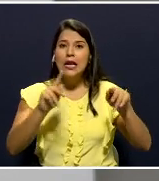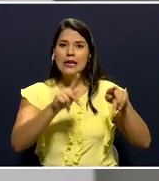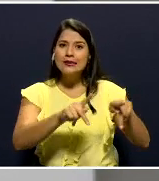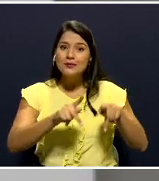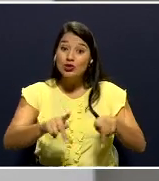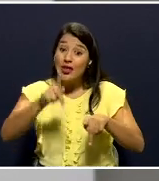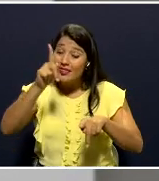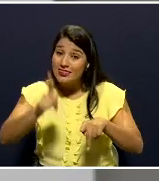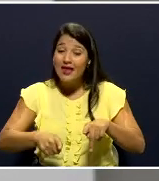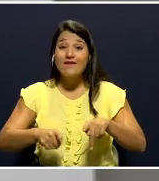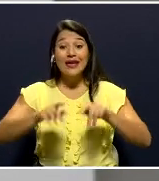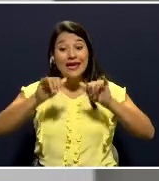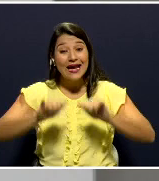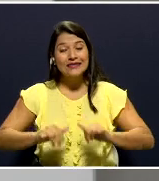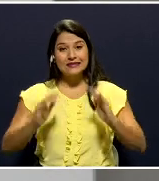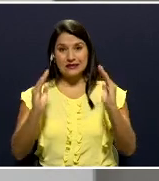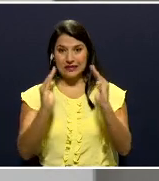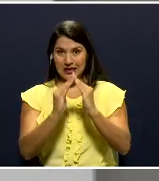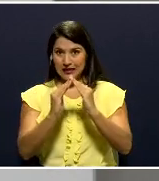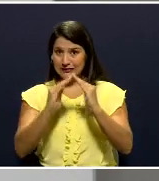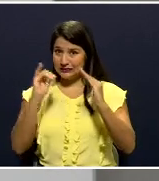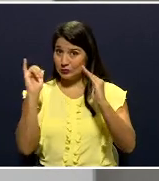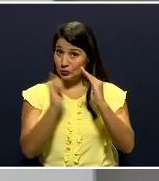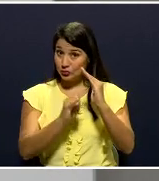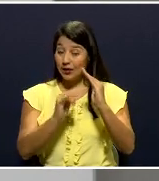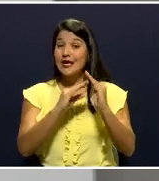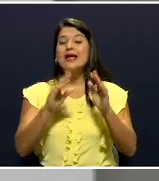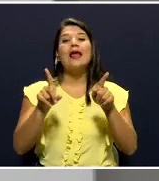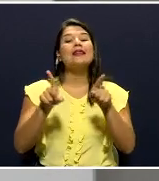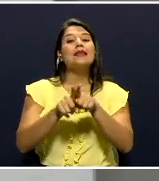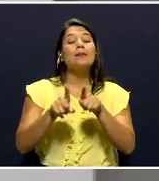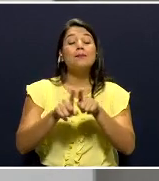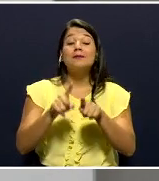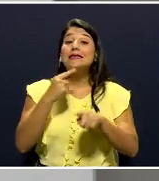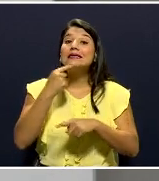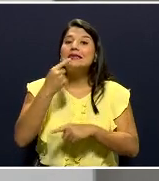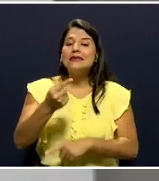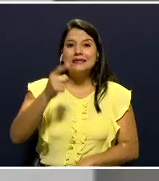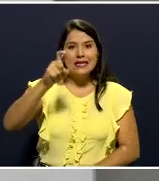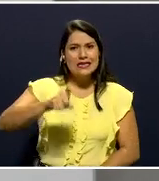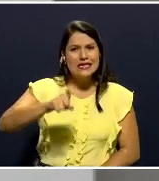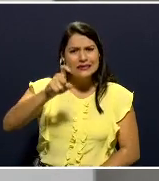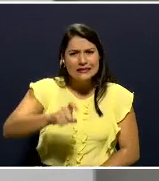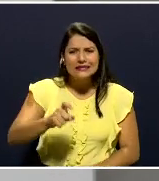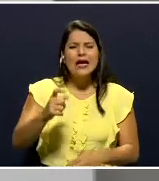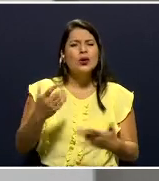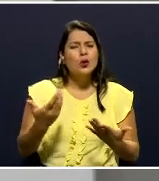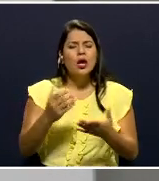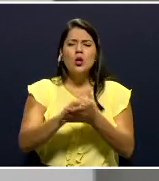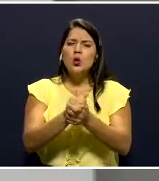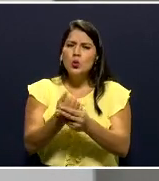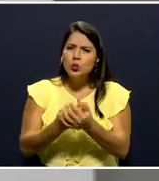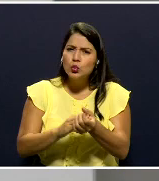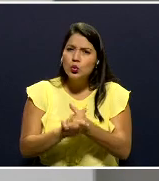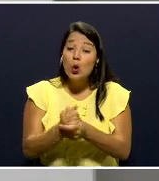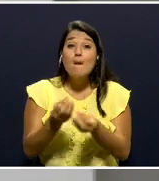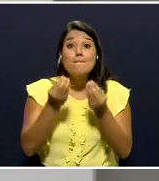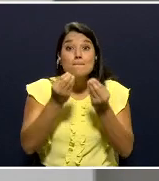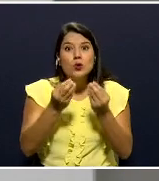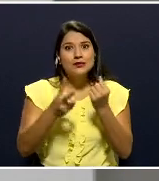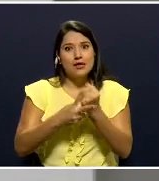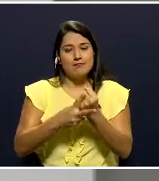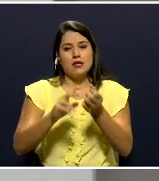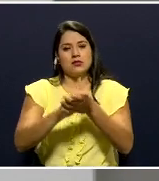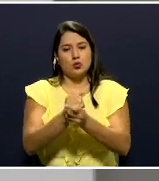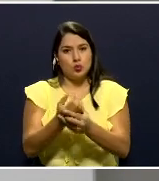debe quedarse en casa e insisten en la necesidad de lavarse frecuentemente las